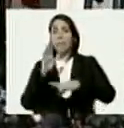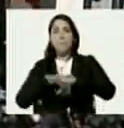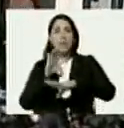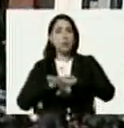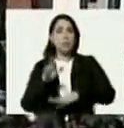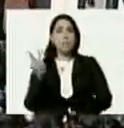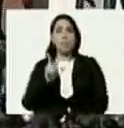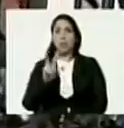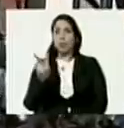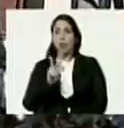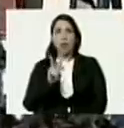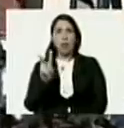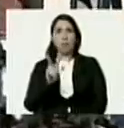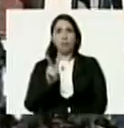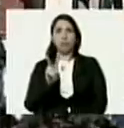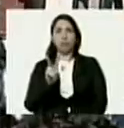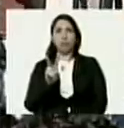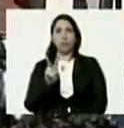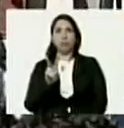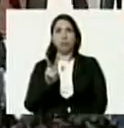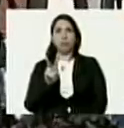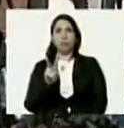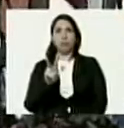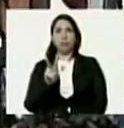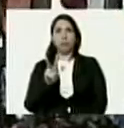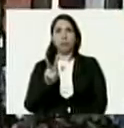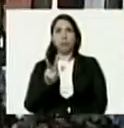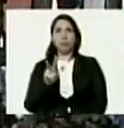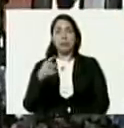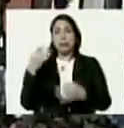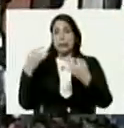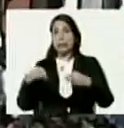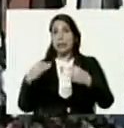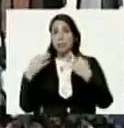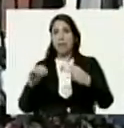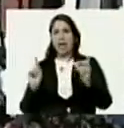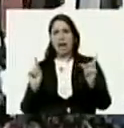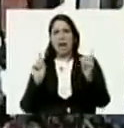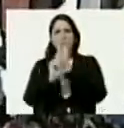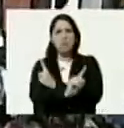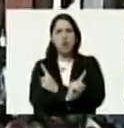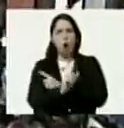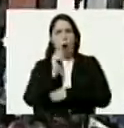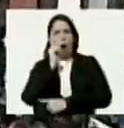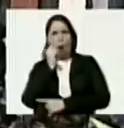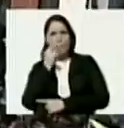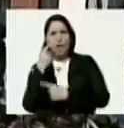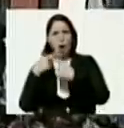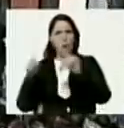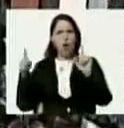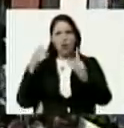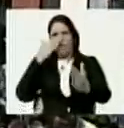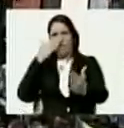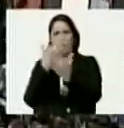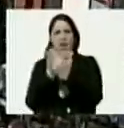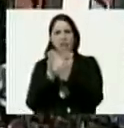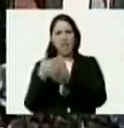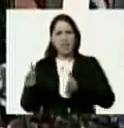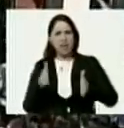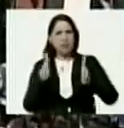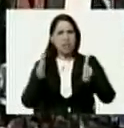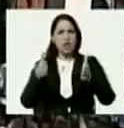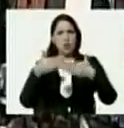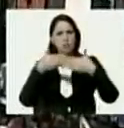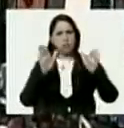Venezuela, a no ser el simple cambio de unos hombres por otros al frente de los destinos